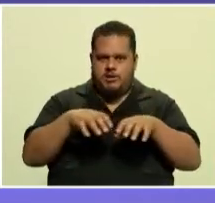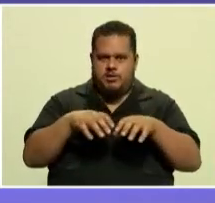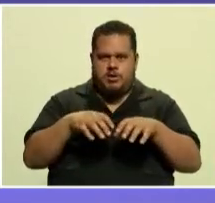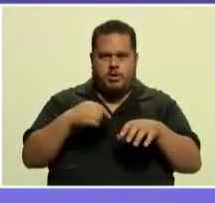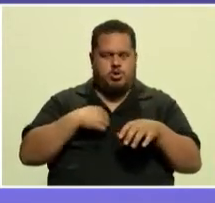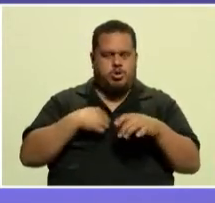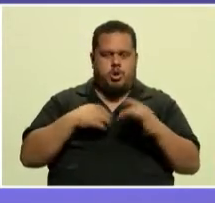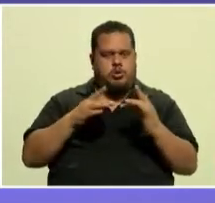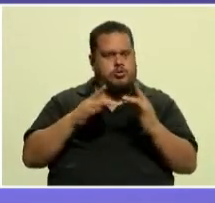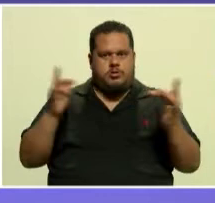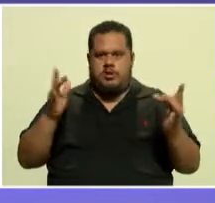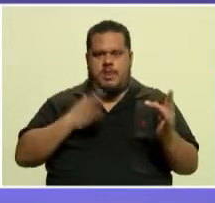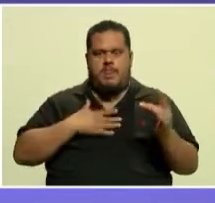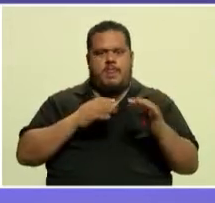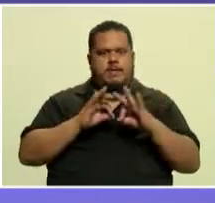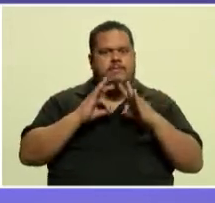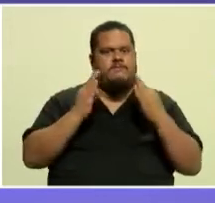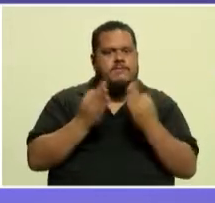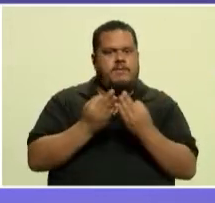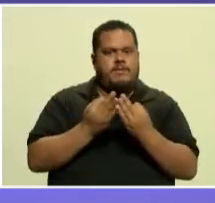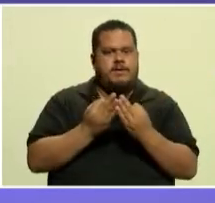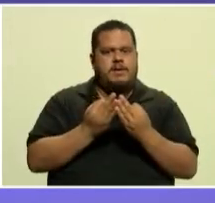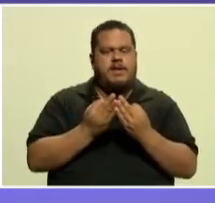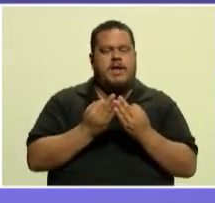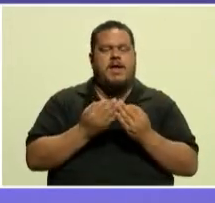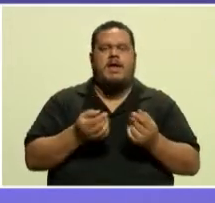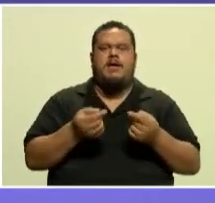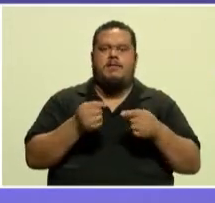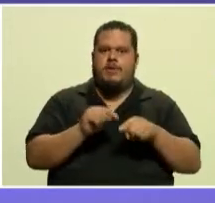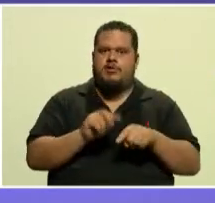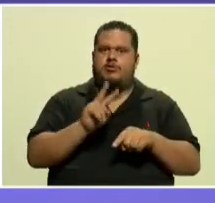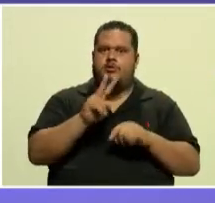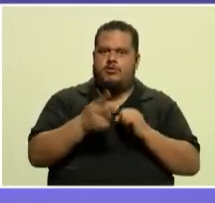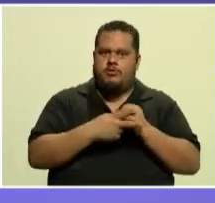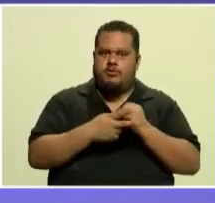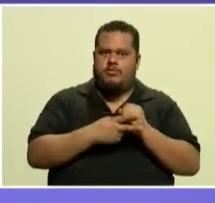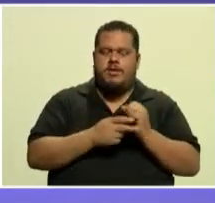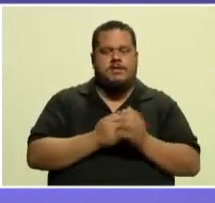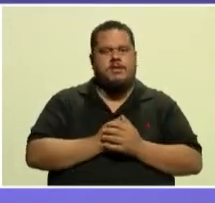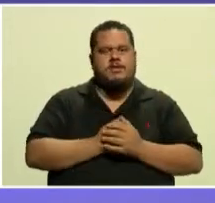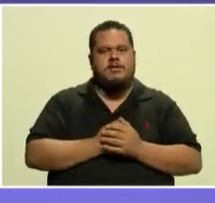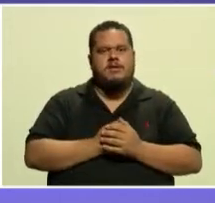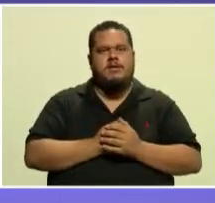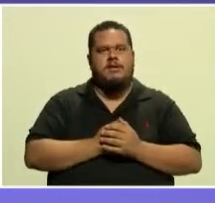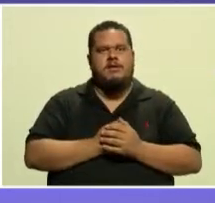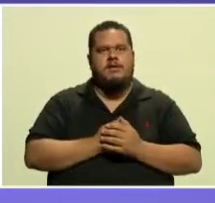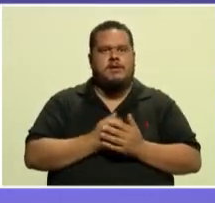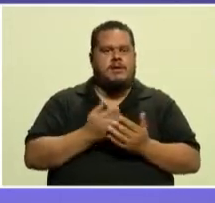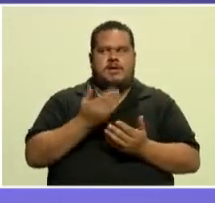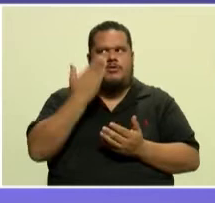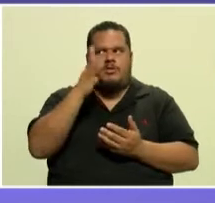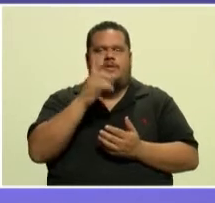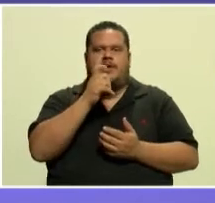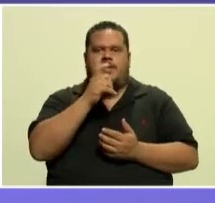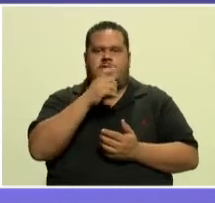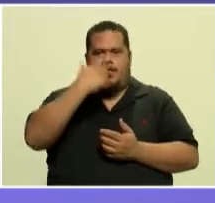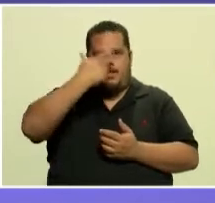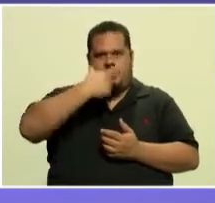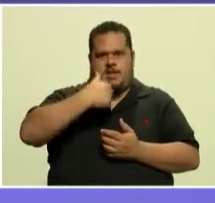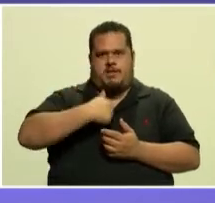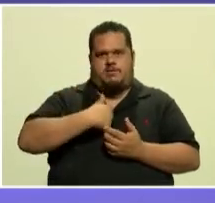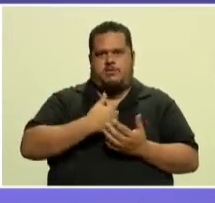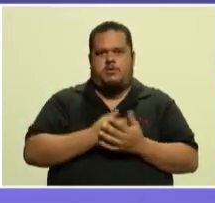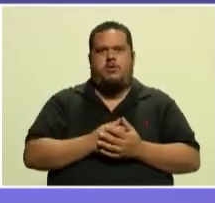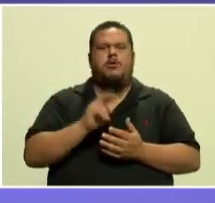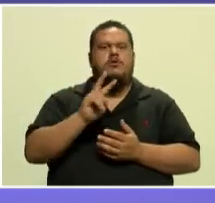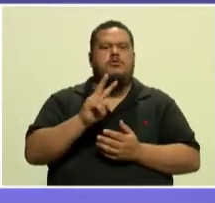2 situaciones que eran del lado de mi línea materna. O sea, que no sabían quién era yo, no sabían mi apellido. 2